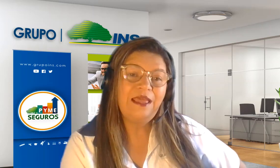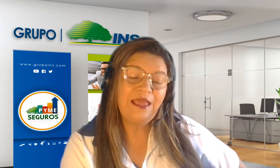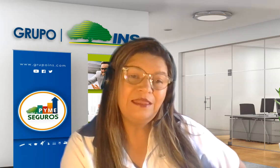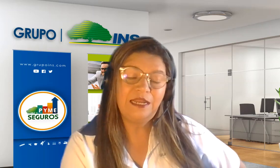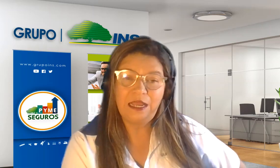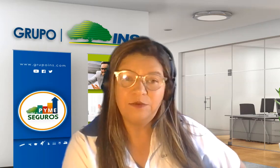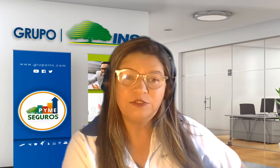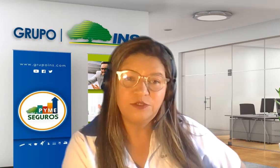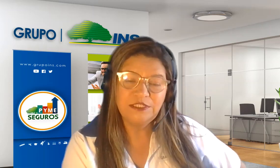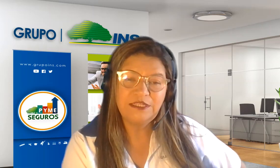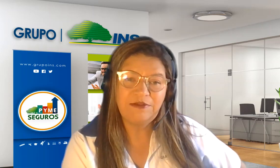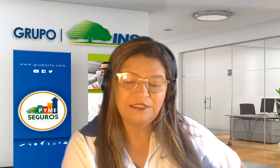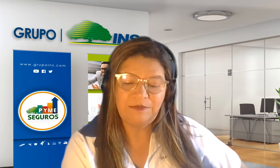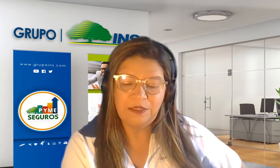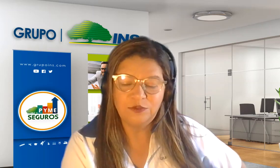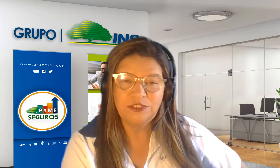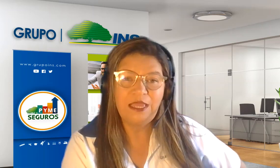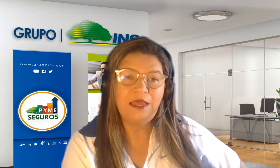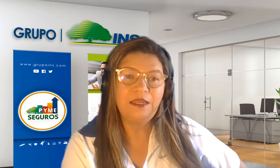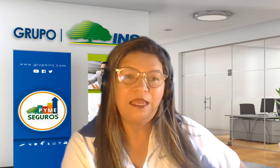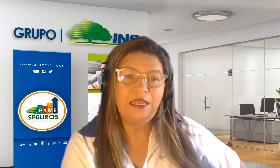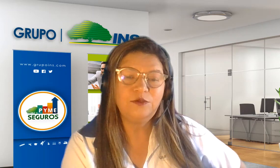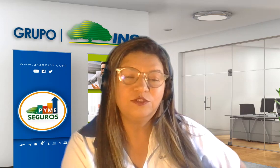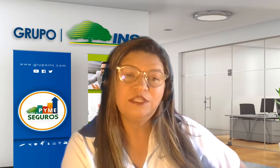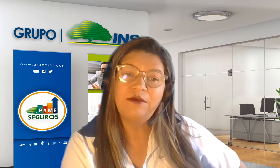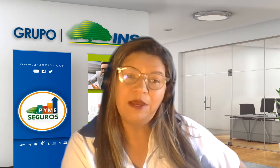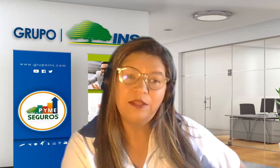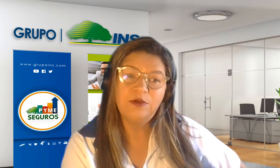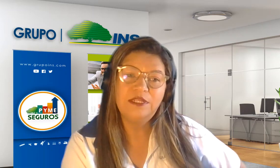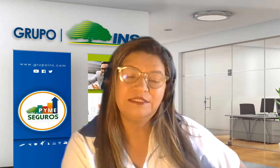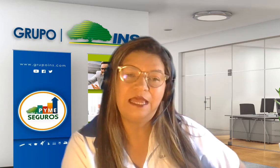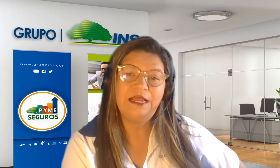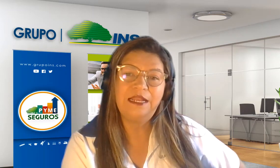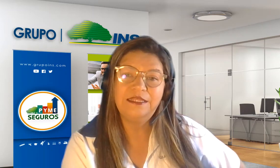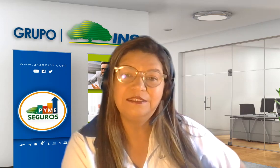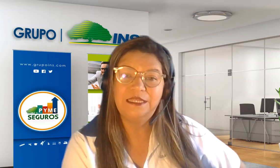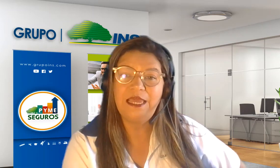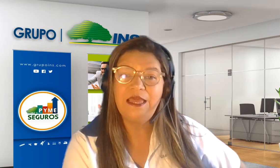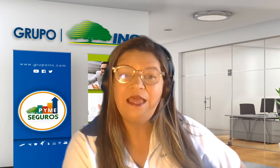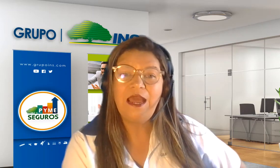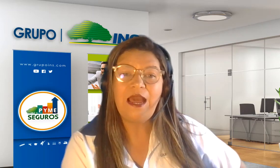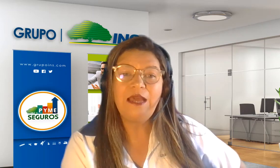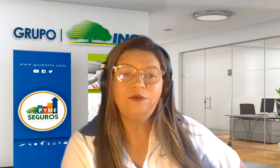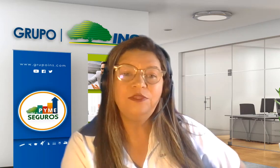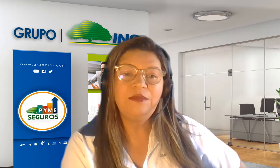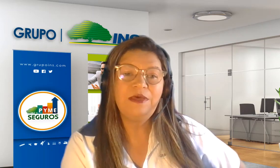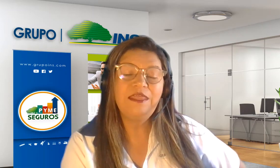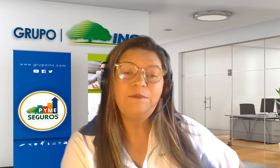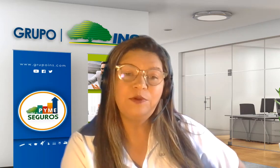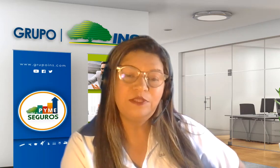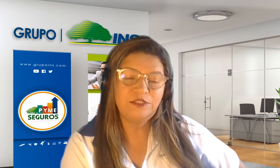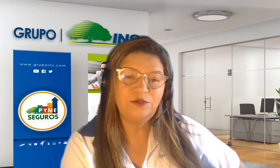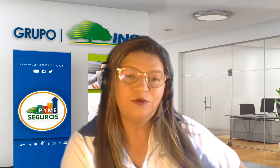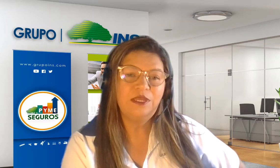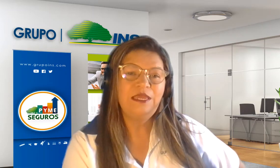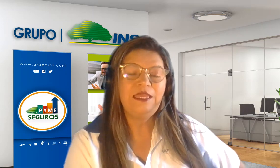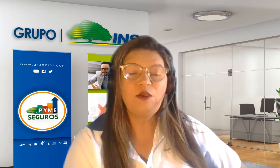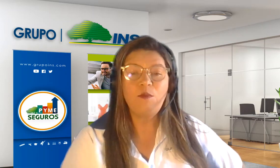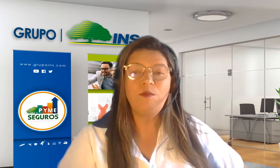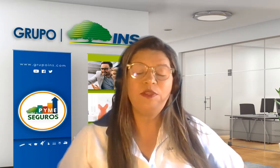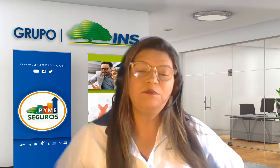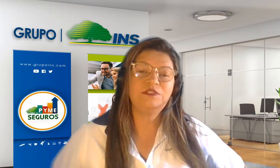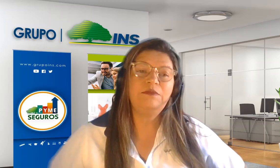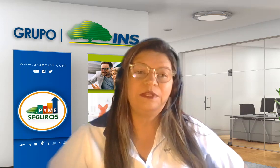que entran a nuestros establecimientos sean ellos trabajadores sean clientes y que hay un tema de protección